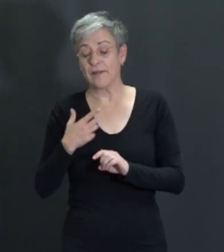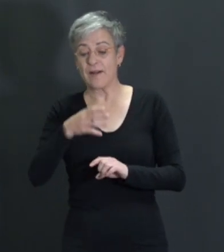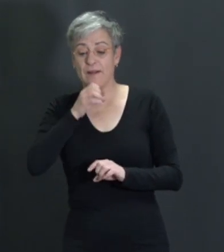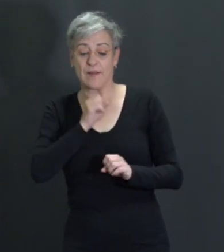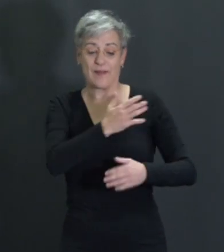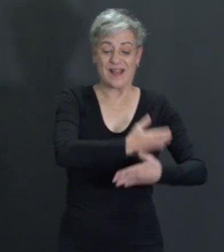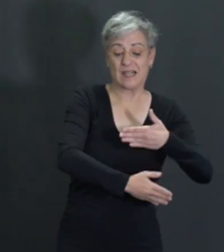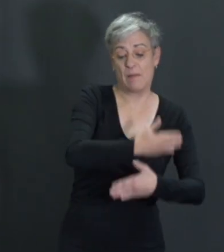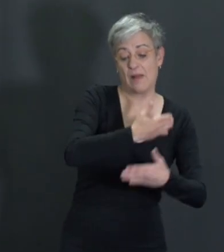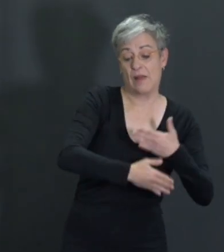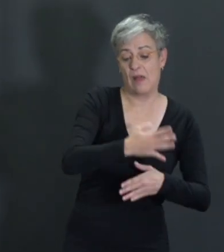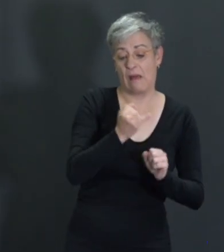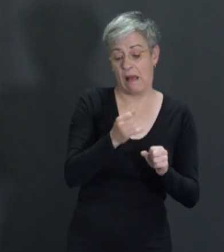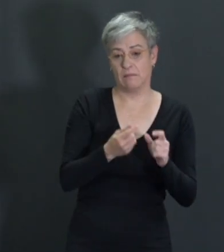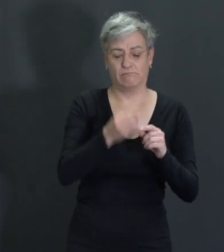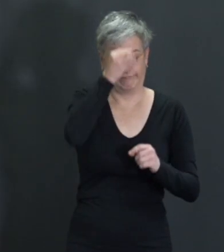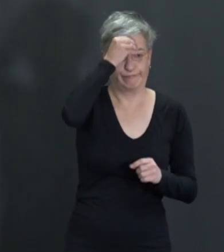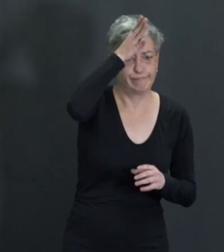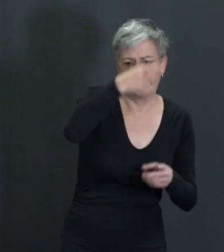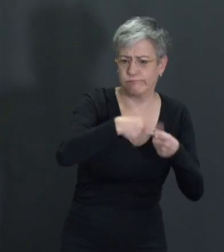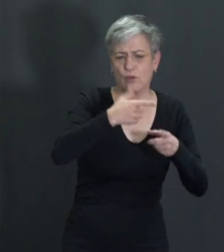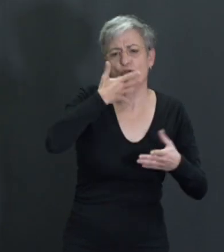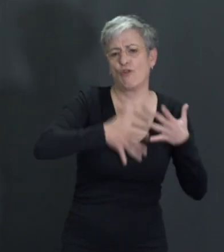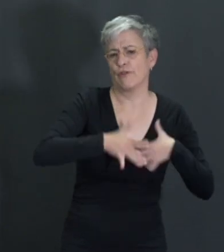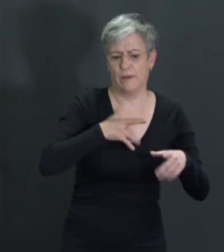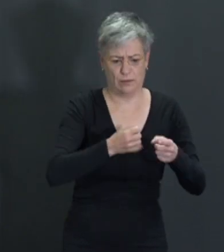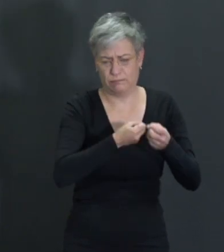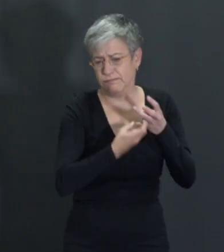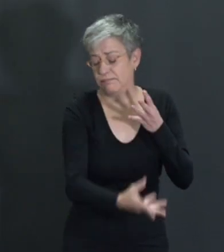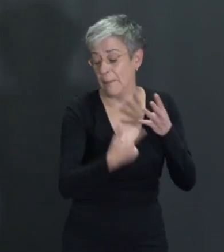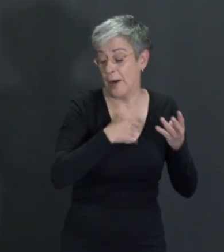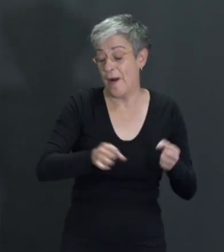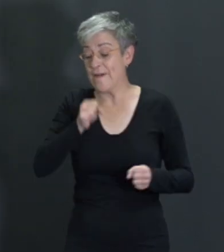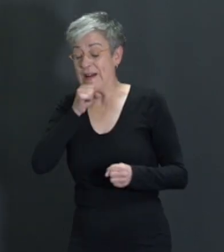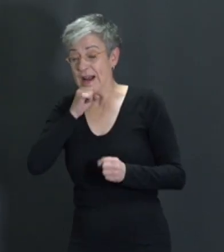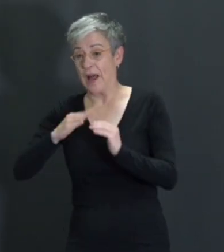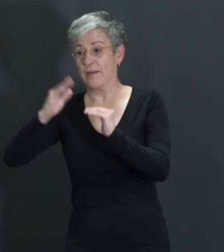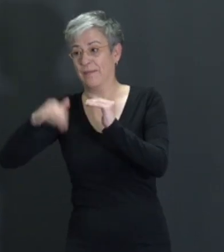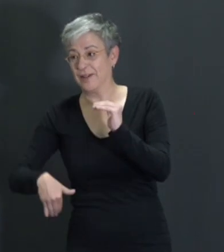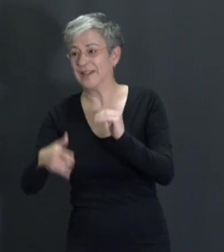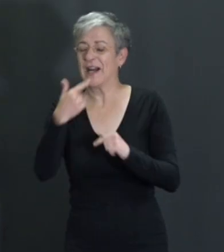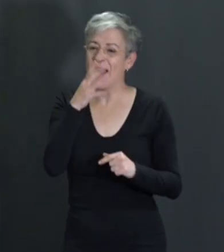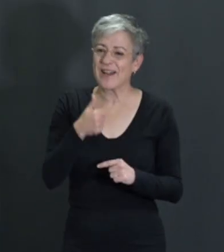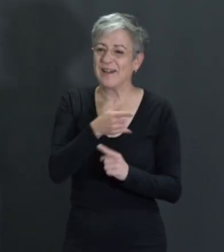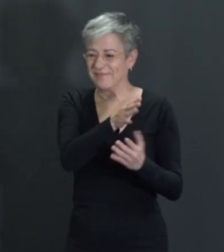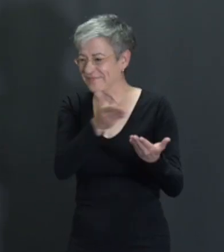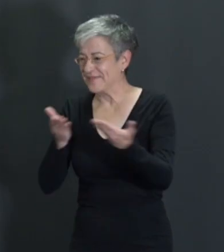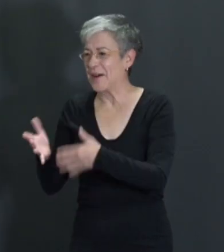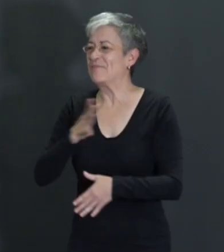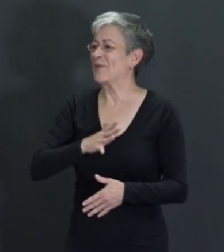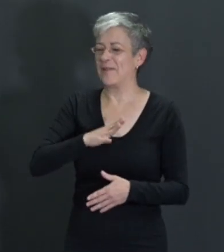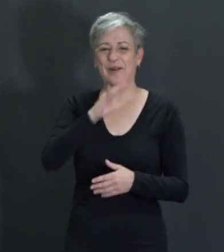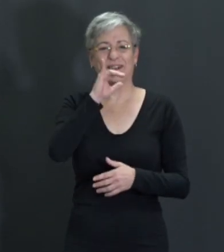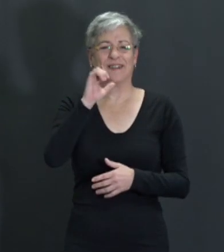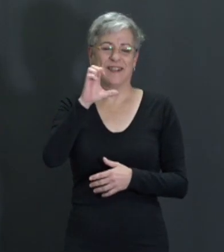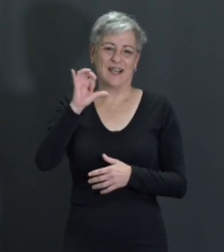la discapacidad que en el ámbito de la vejez. Pero, Jesús, que de paso ya te puedes incorporar, porque nos han liado